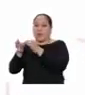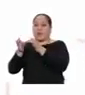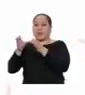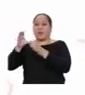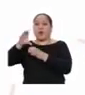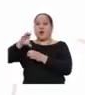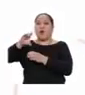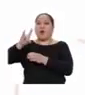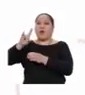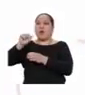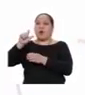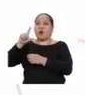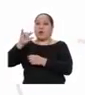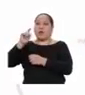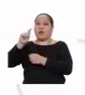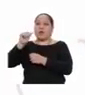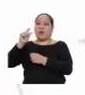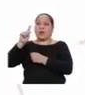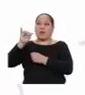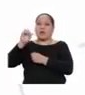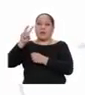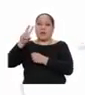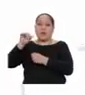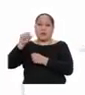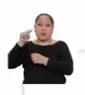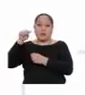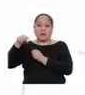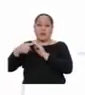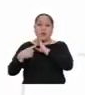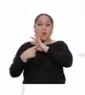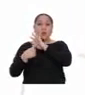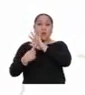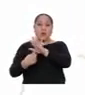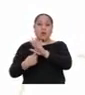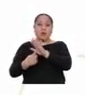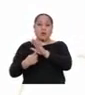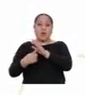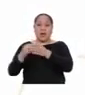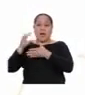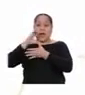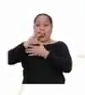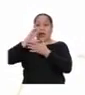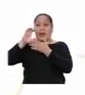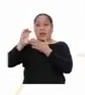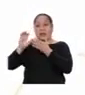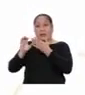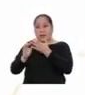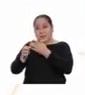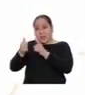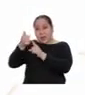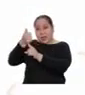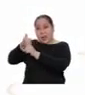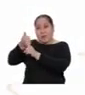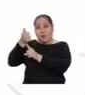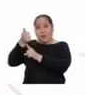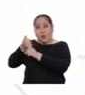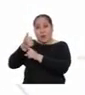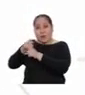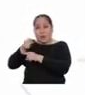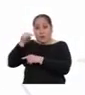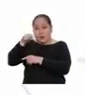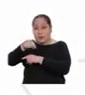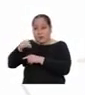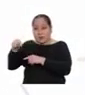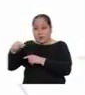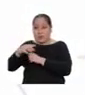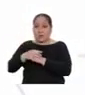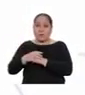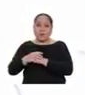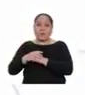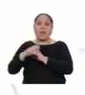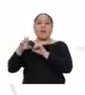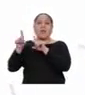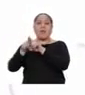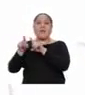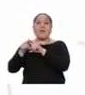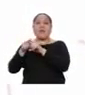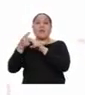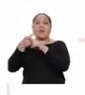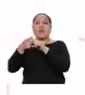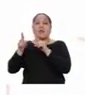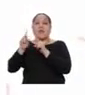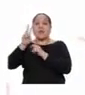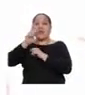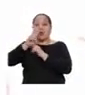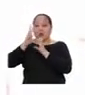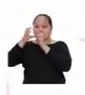cualitativas. Son las que expresan cualidades, propiedades o atributos. También se distinguen